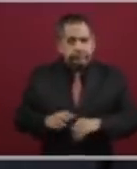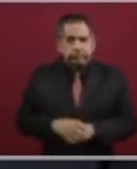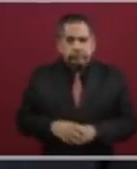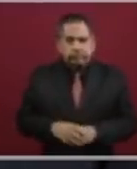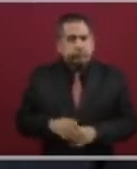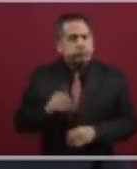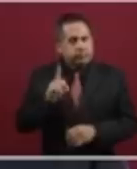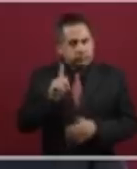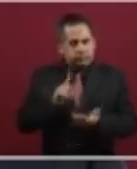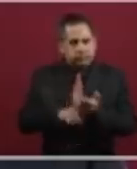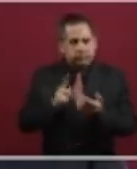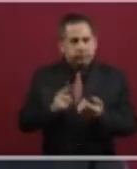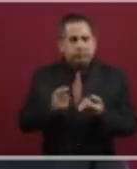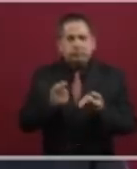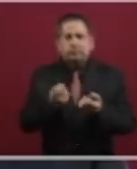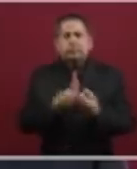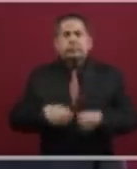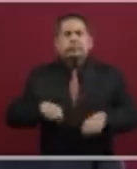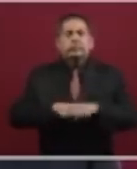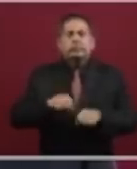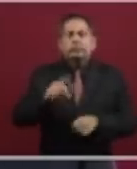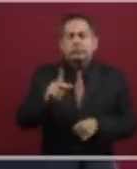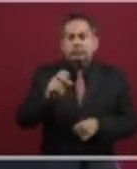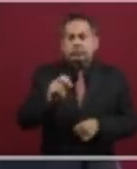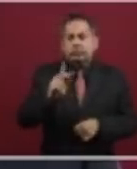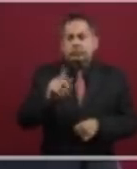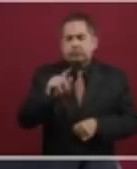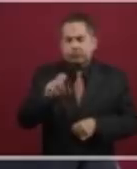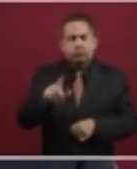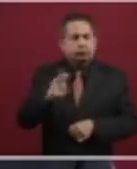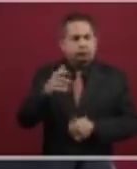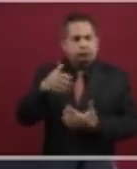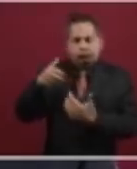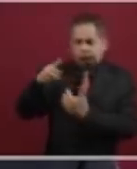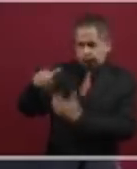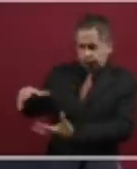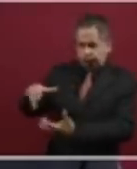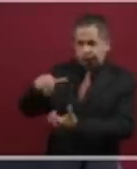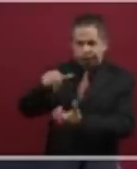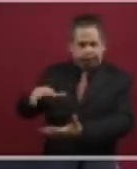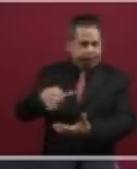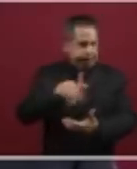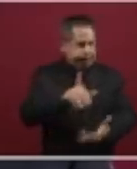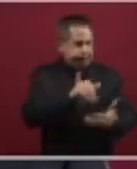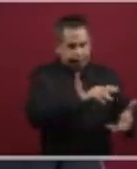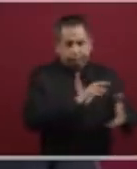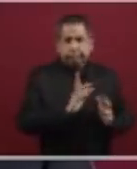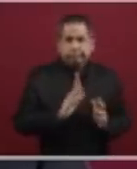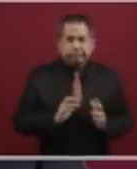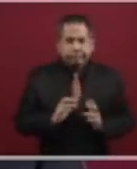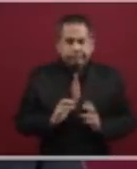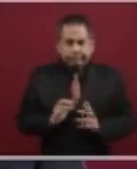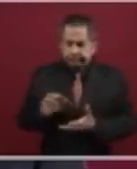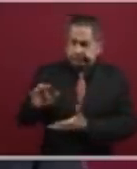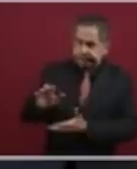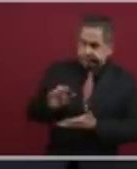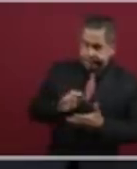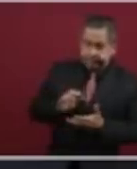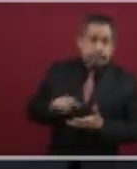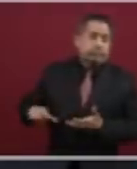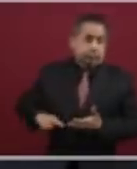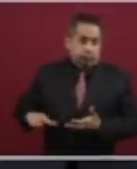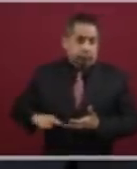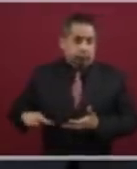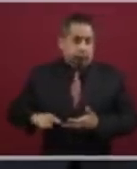Seguro Popular, que es un fondo que manejan los